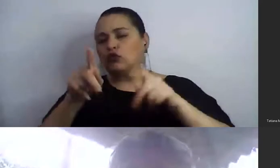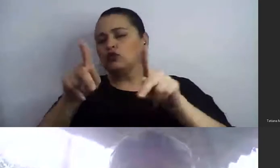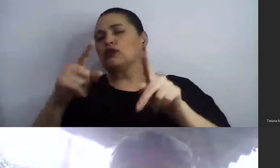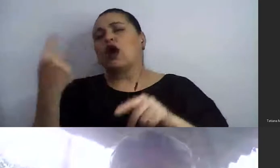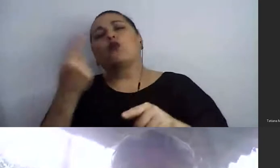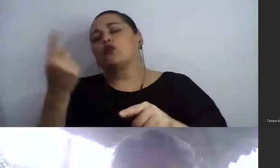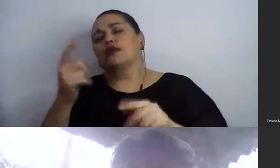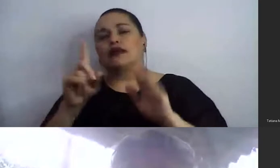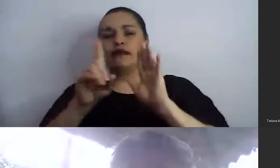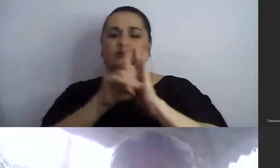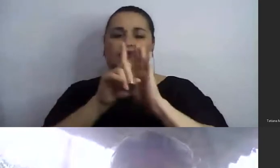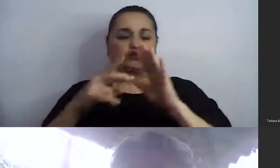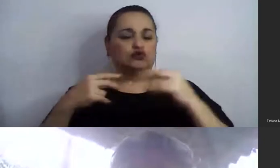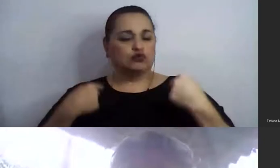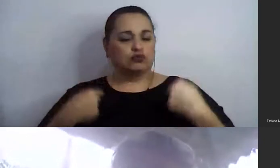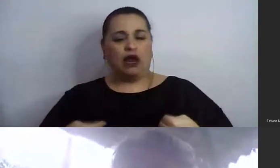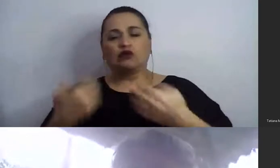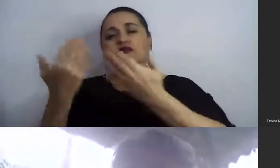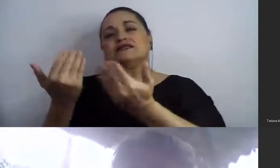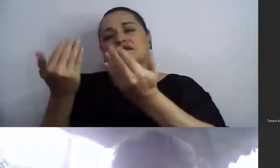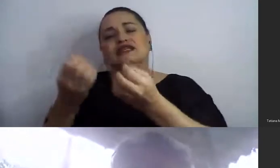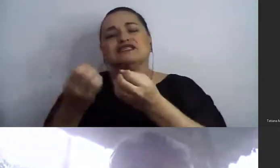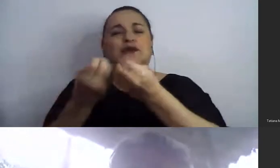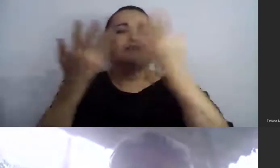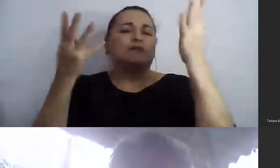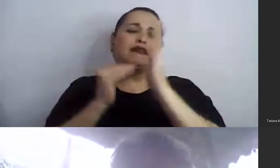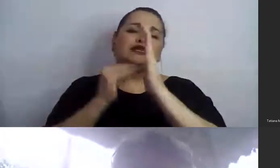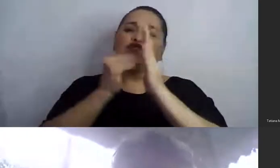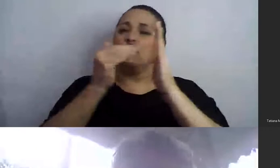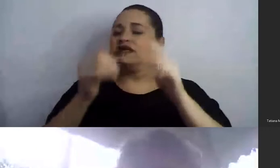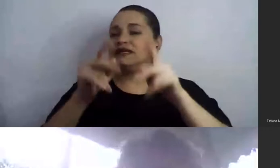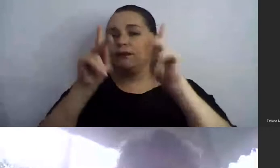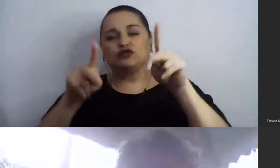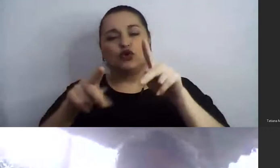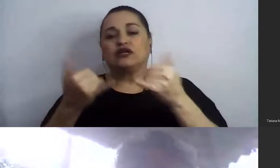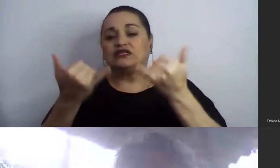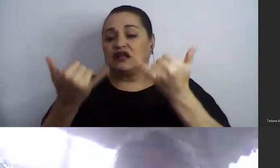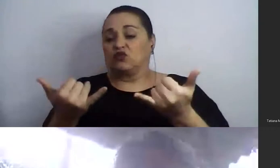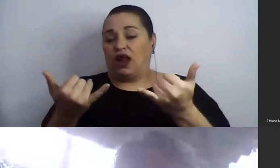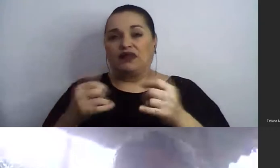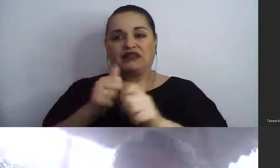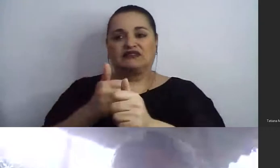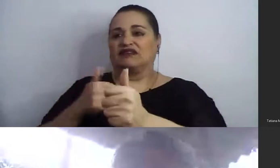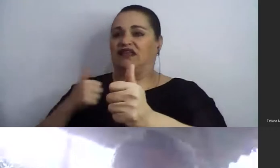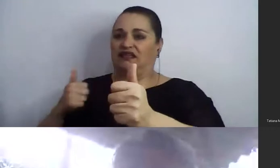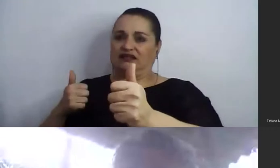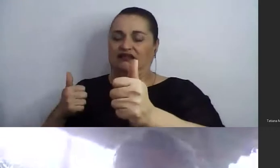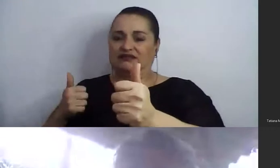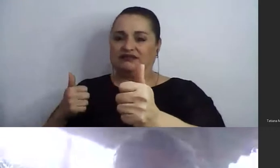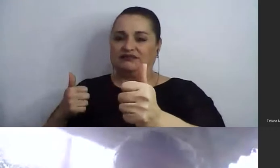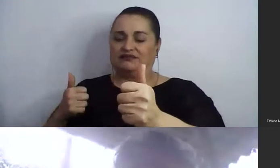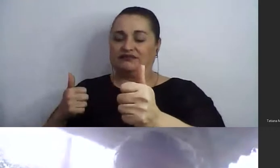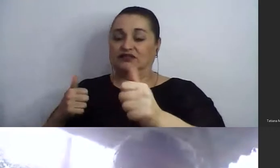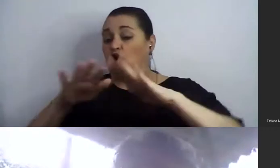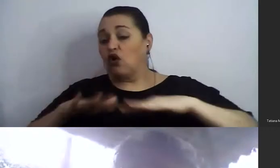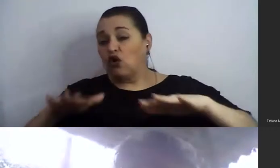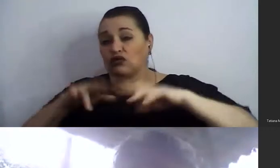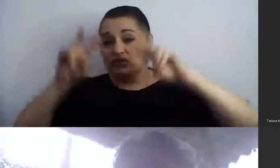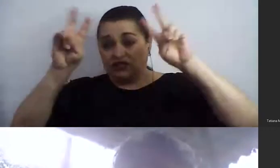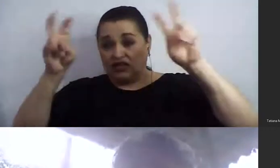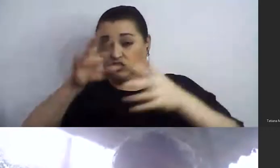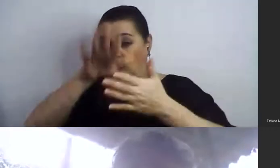derechos humanos y la esperanza a millones de personas que actualmente han quedado rezagadas en el contexto de la agenda